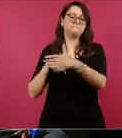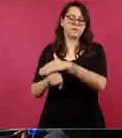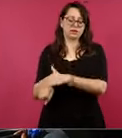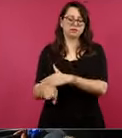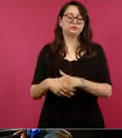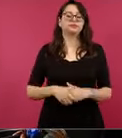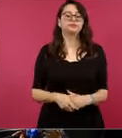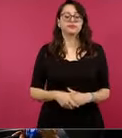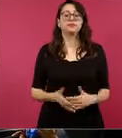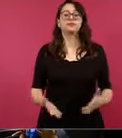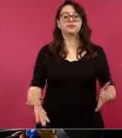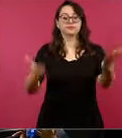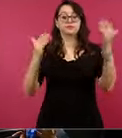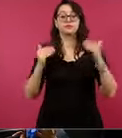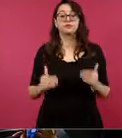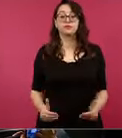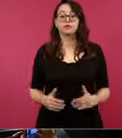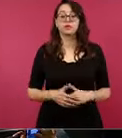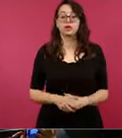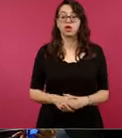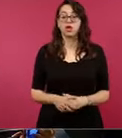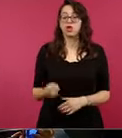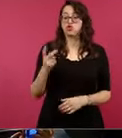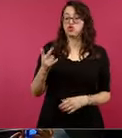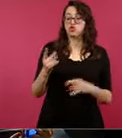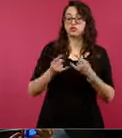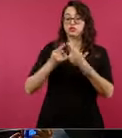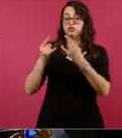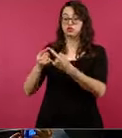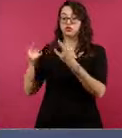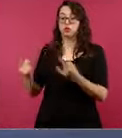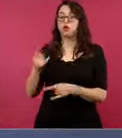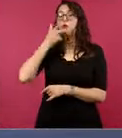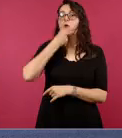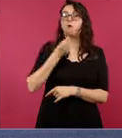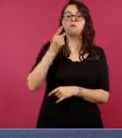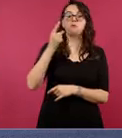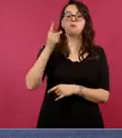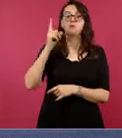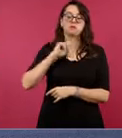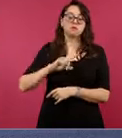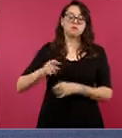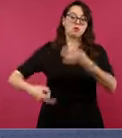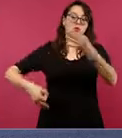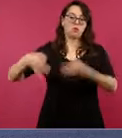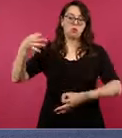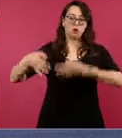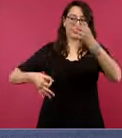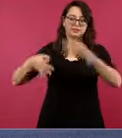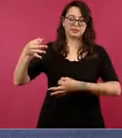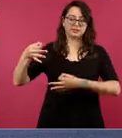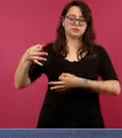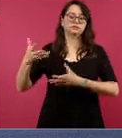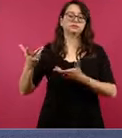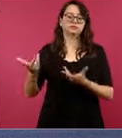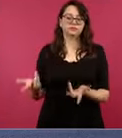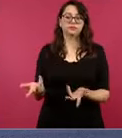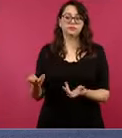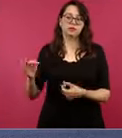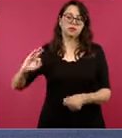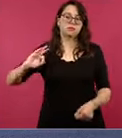dos casos de jueces que favorecen a presuntos delincuentes. Este es el caso de una detención de dos